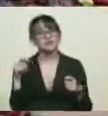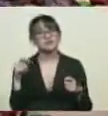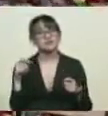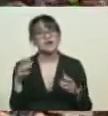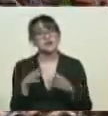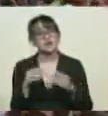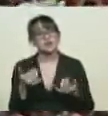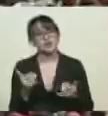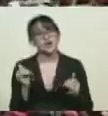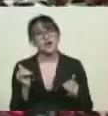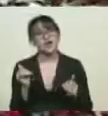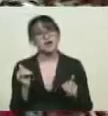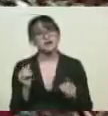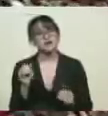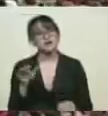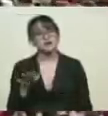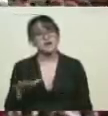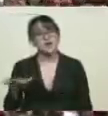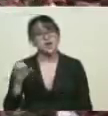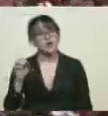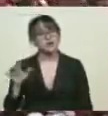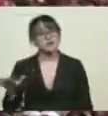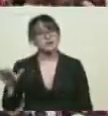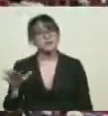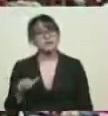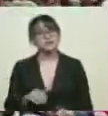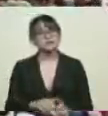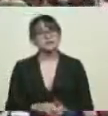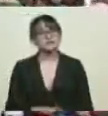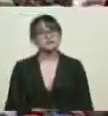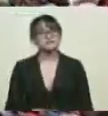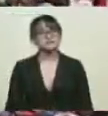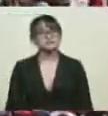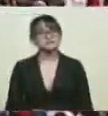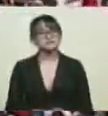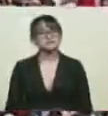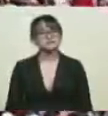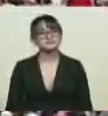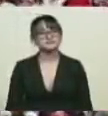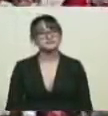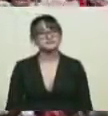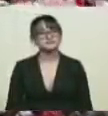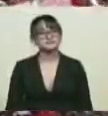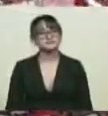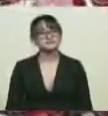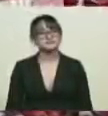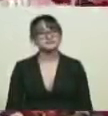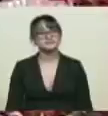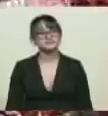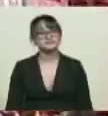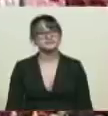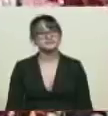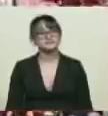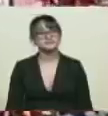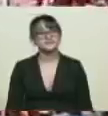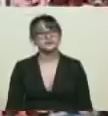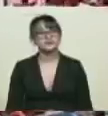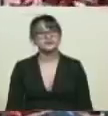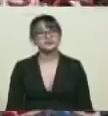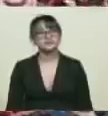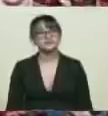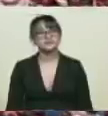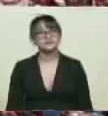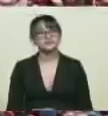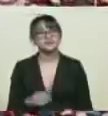todo. Desde la costa oriental, las playas más hermosas que tiene este país, la sierra falconiana y sus